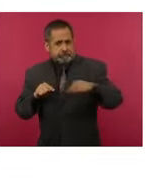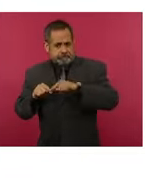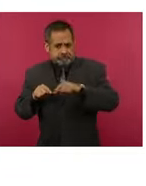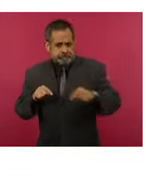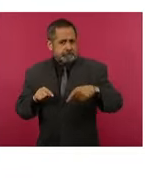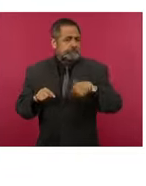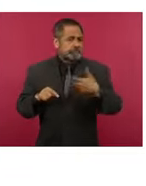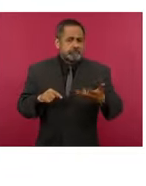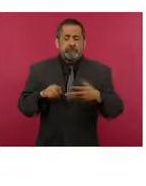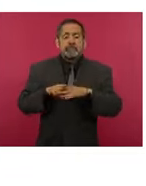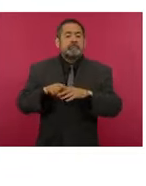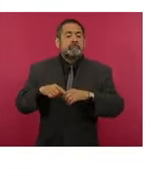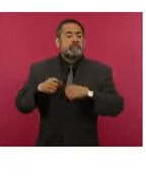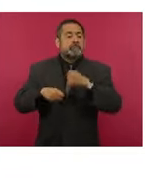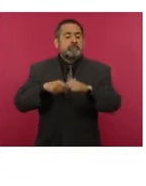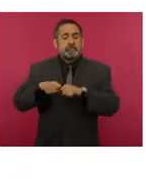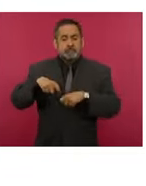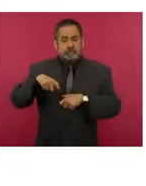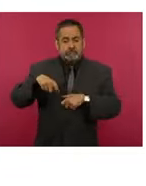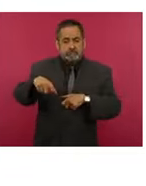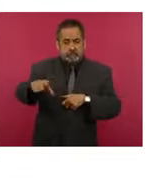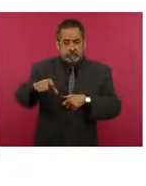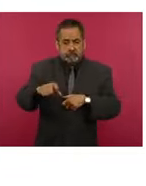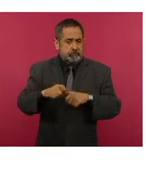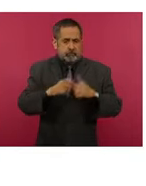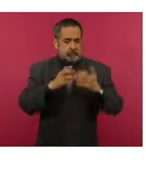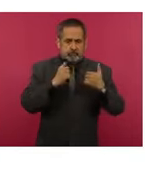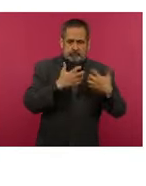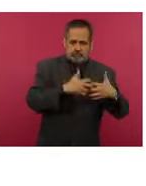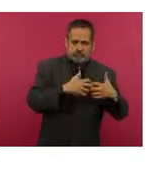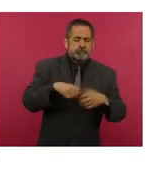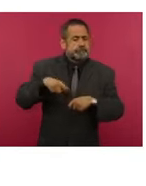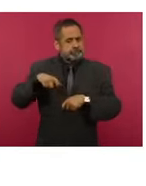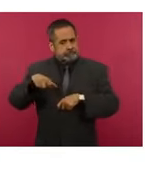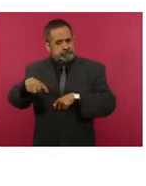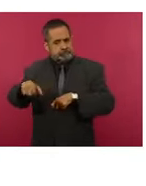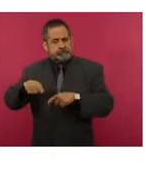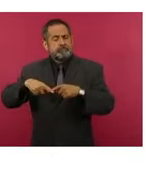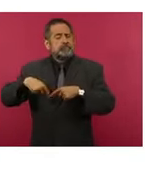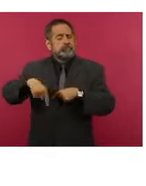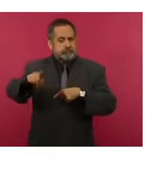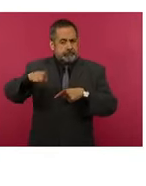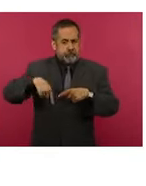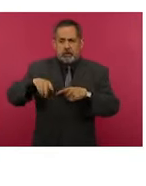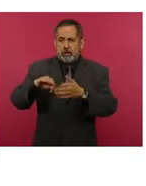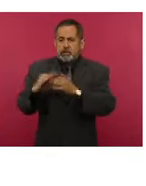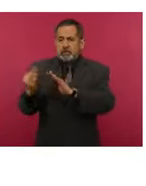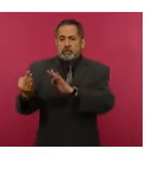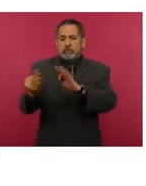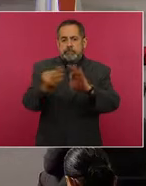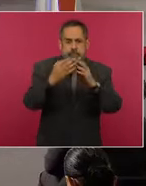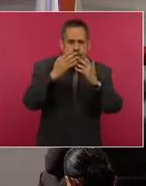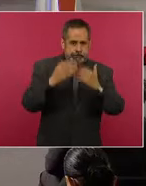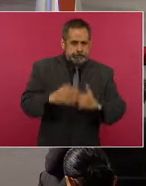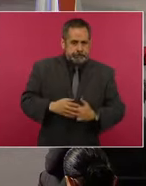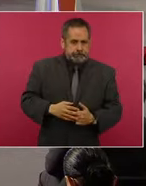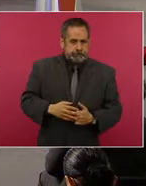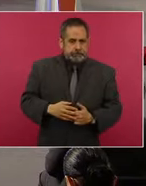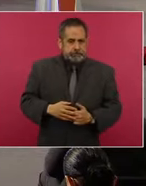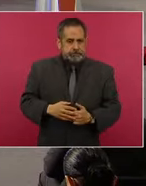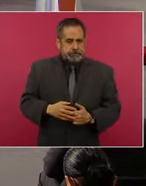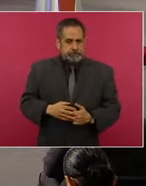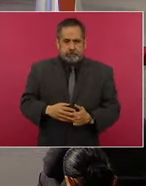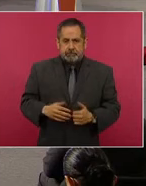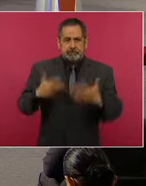redes ciclistas no motorizadas en las zonas aledañas. En temas de territorio, los